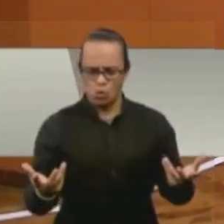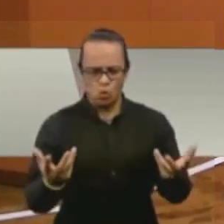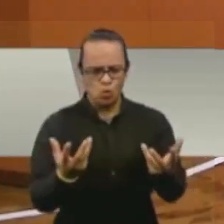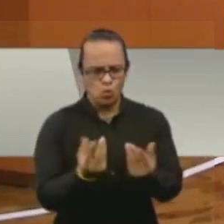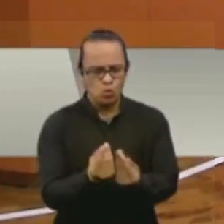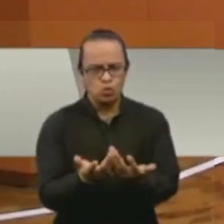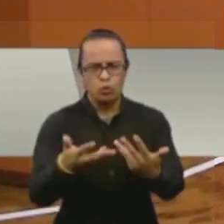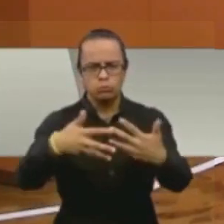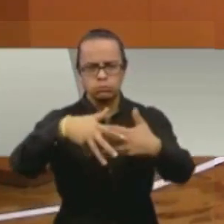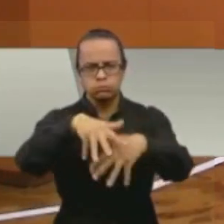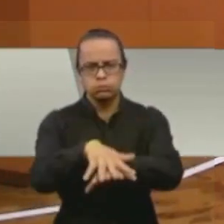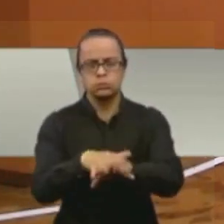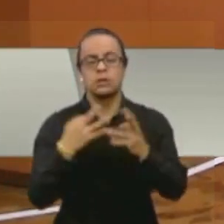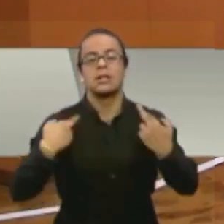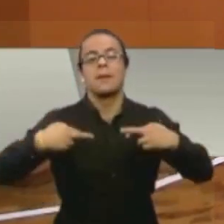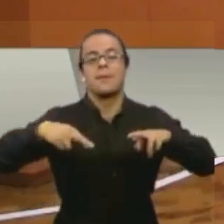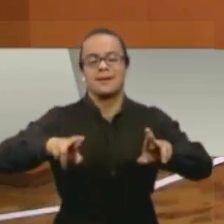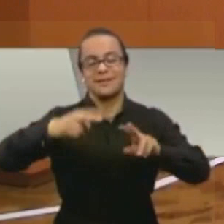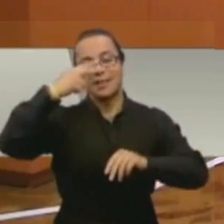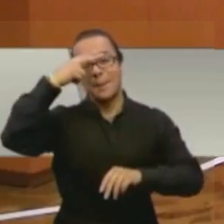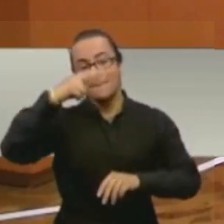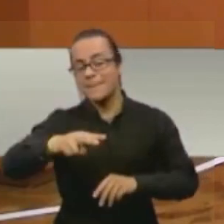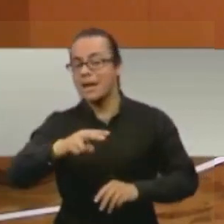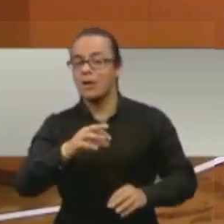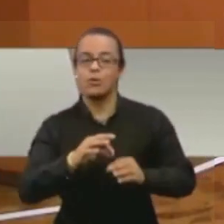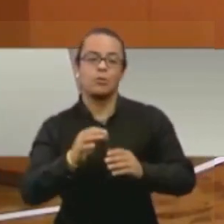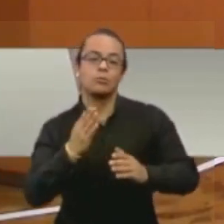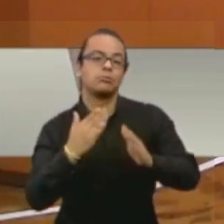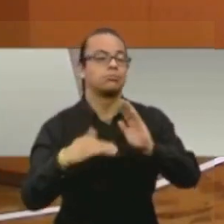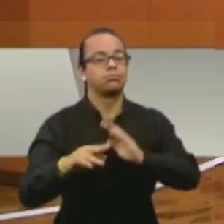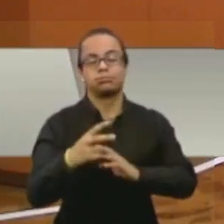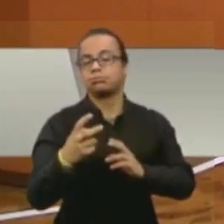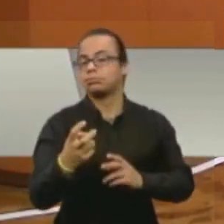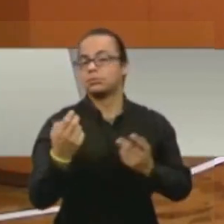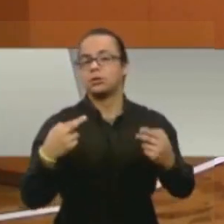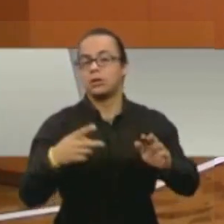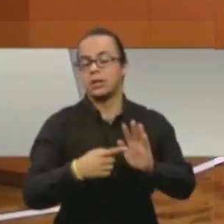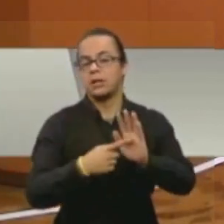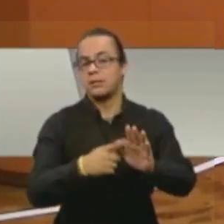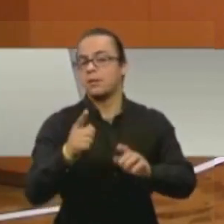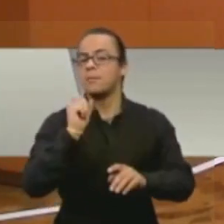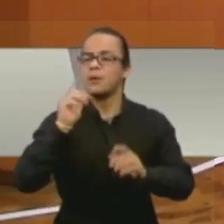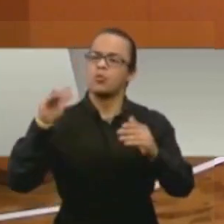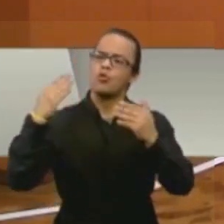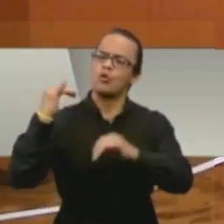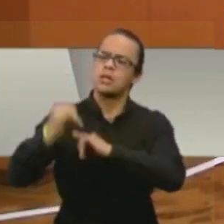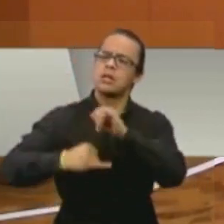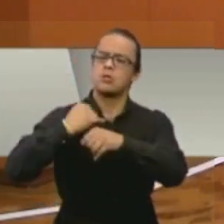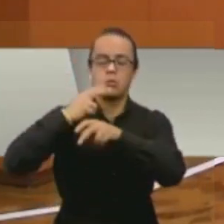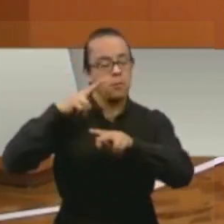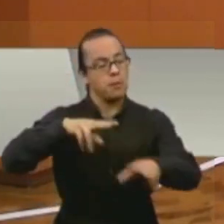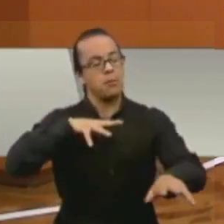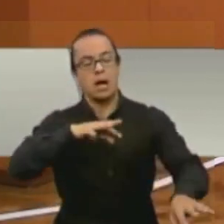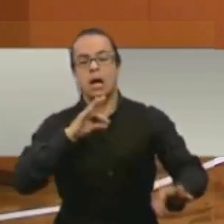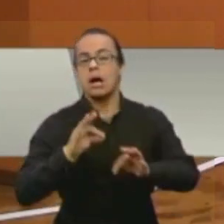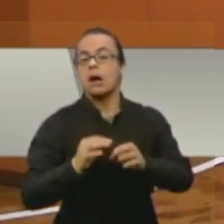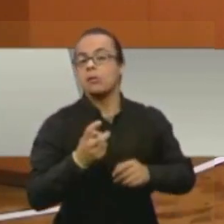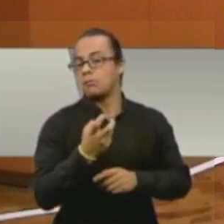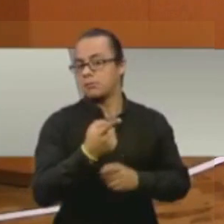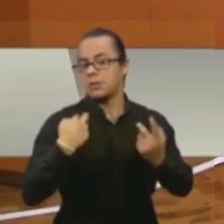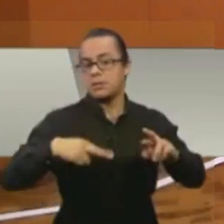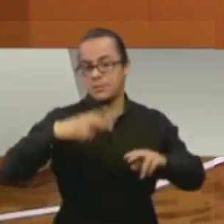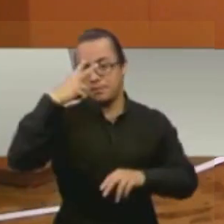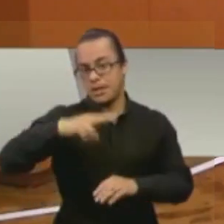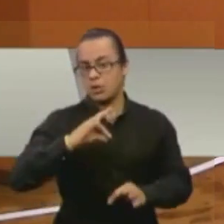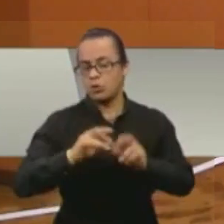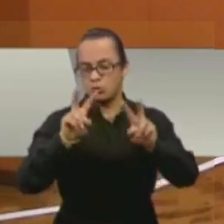una identidad de la mexicanidad, una identidad de cómo particularmente además nos ven en el extranjero. Pero sin mayores preámbulos, ¿qué te parece si vamos a ver de qué se